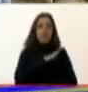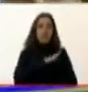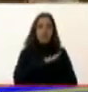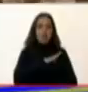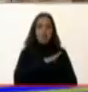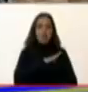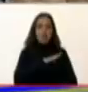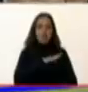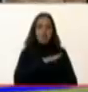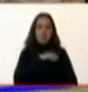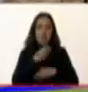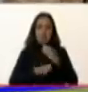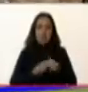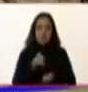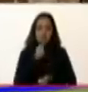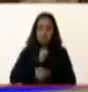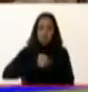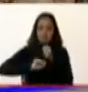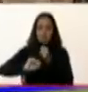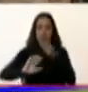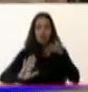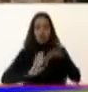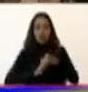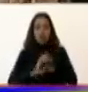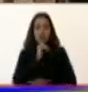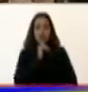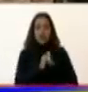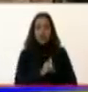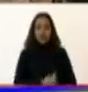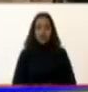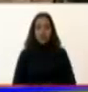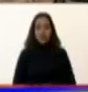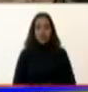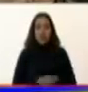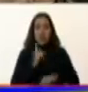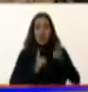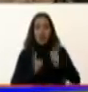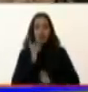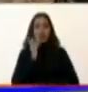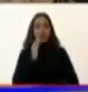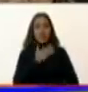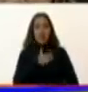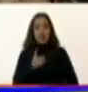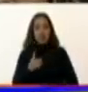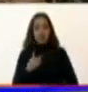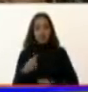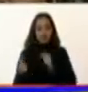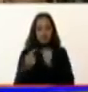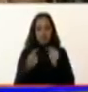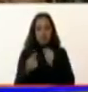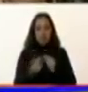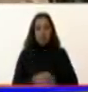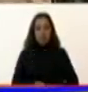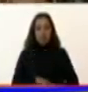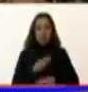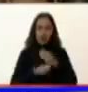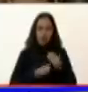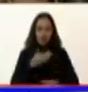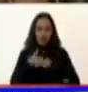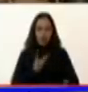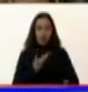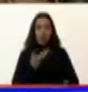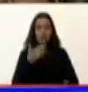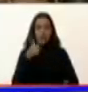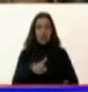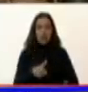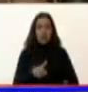contrarrestar lo que han puesto. Hay otros ejemplos que quiero hablar con los compañeros, compañeras, de cómo pueden aquí,